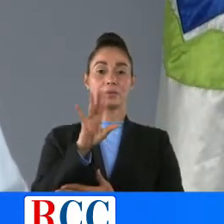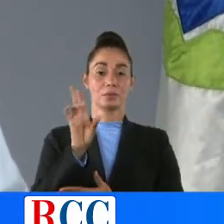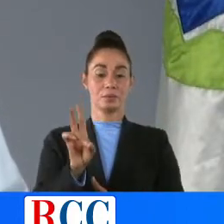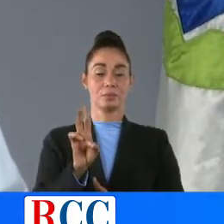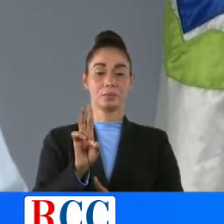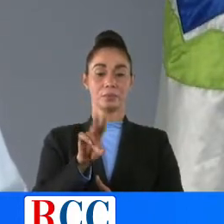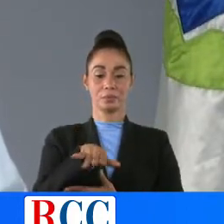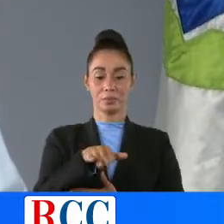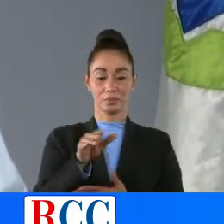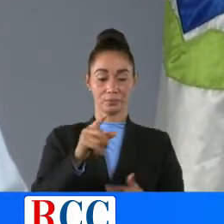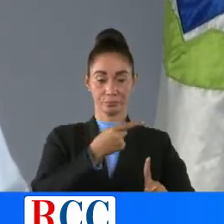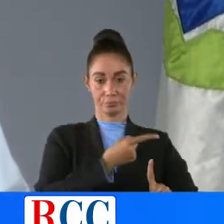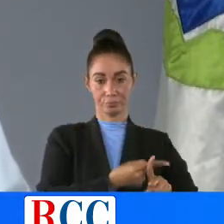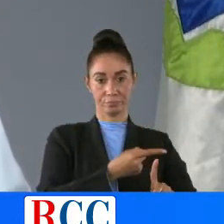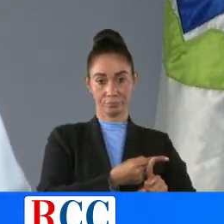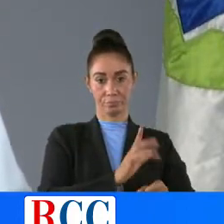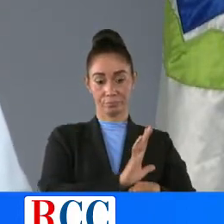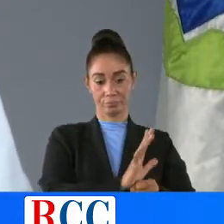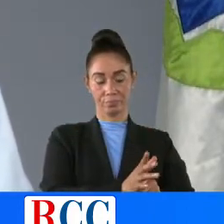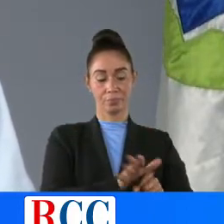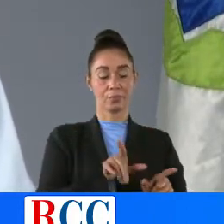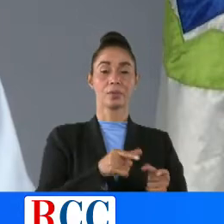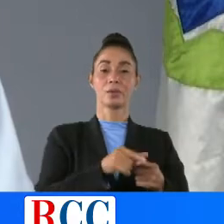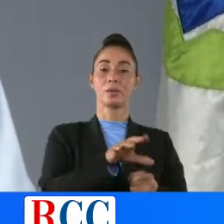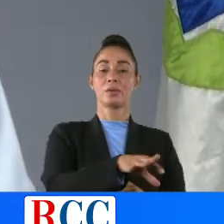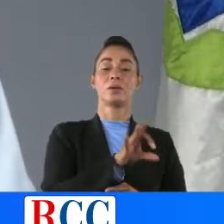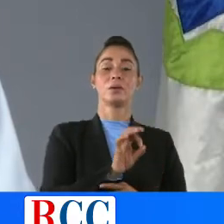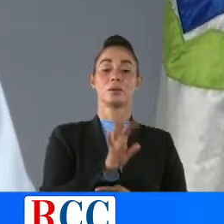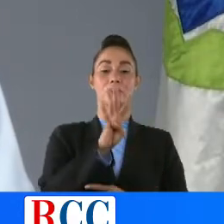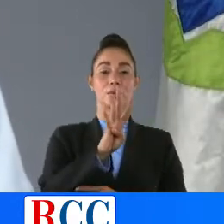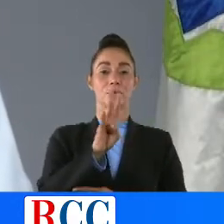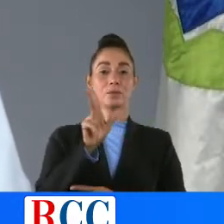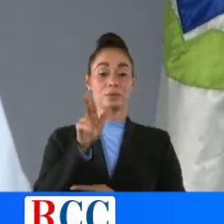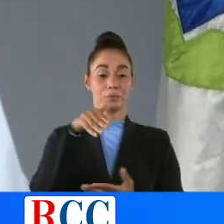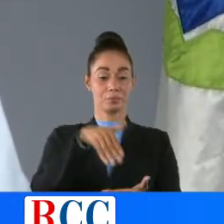1.477.447 casos confirmados, de los cuales